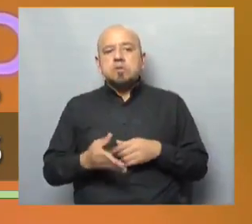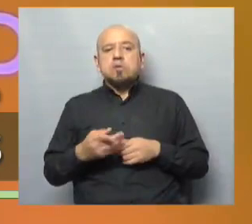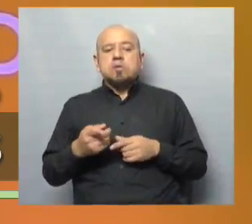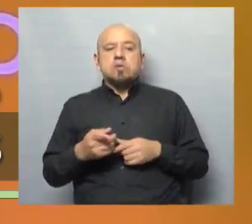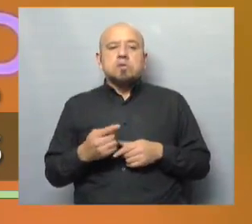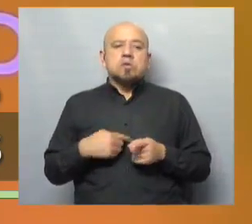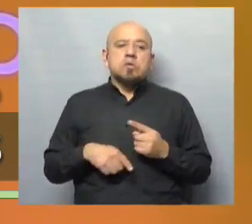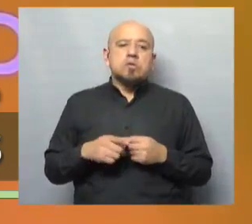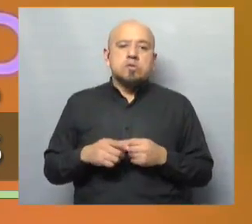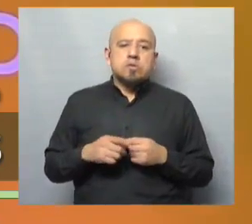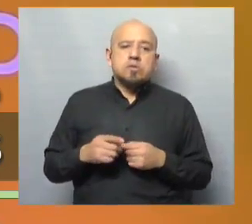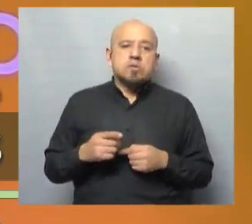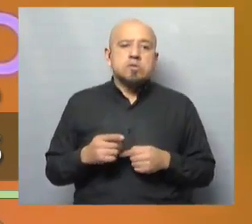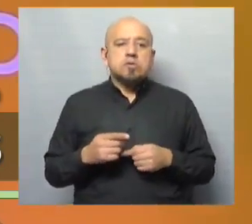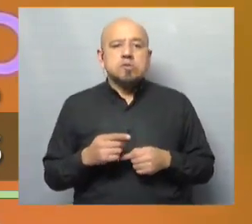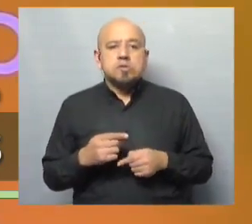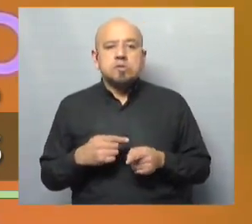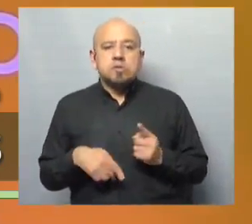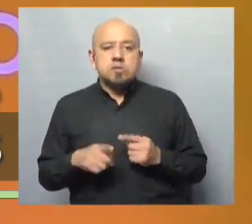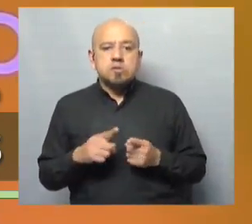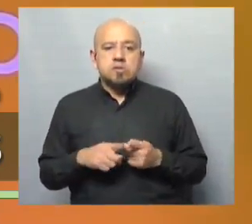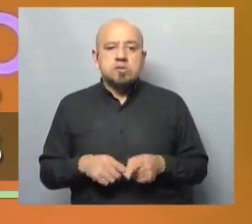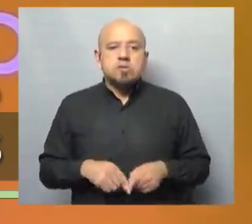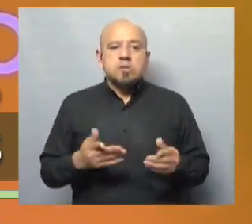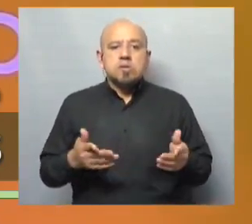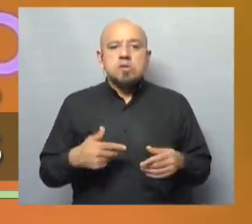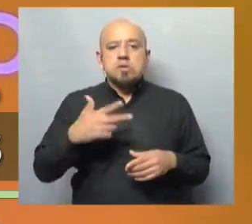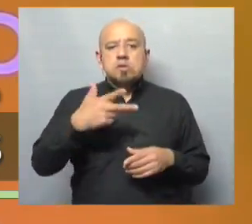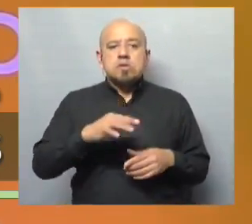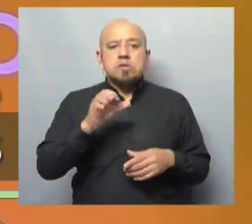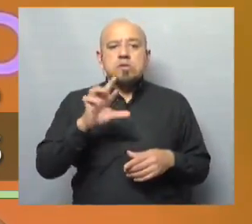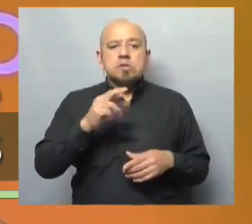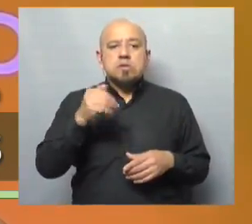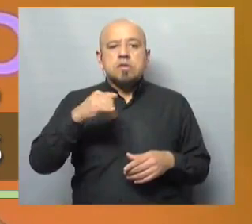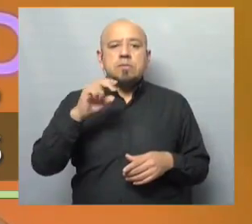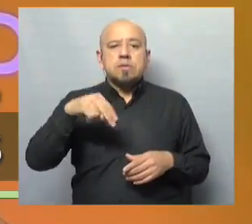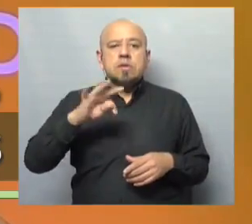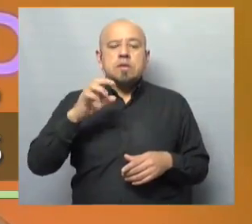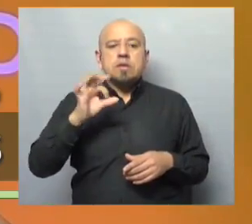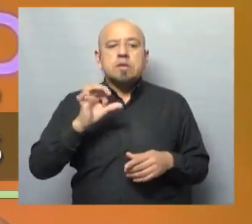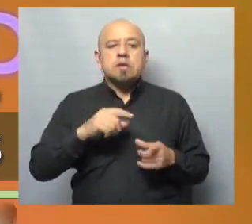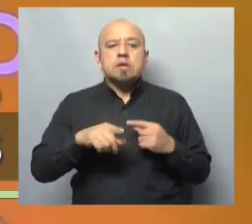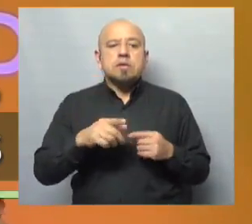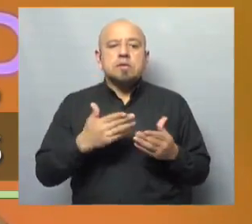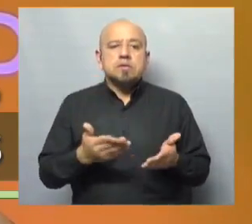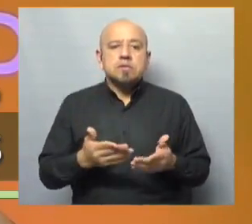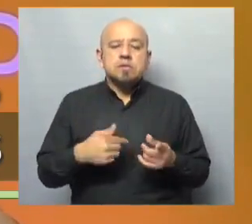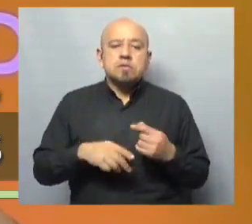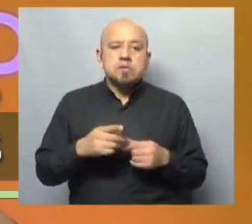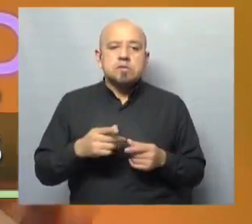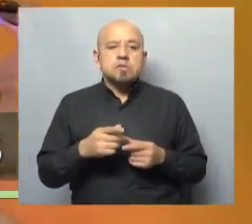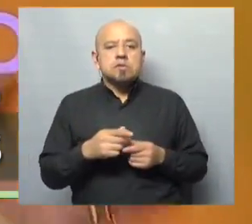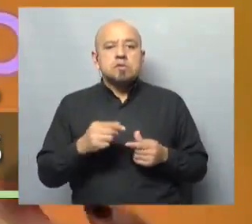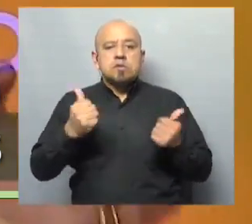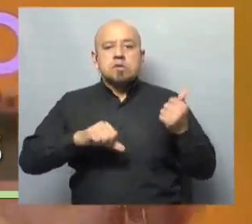la medida entonces lo que queremos impulsar es que las herramientas de calidad en lo que respecta a la parte analítica del laboratorio que es